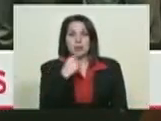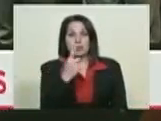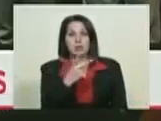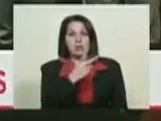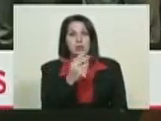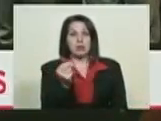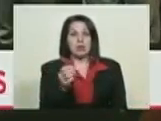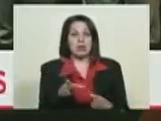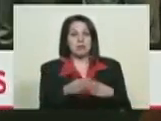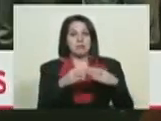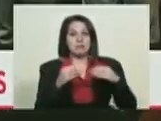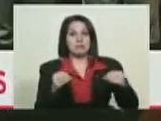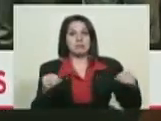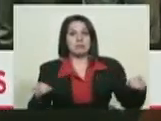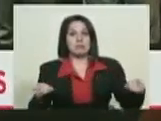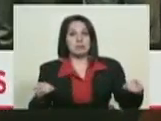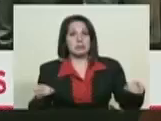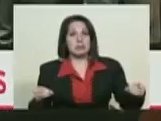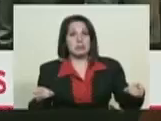al divisionismo.